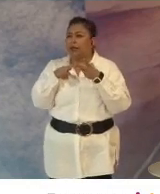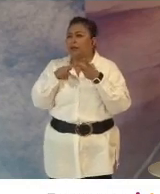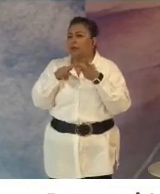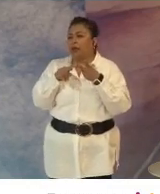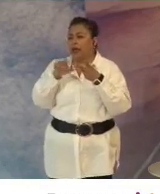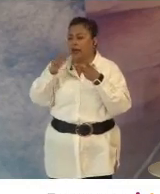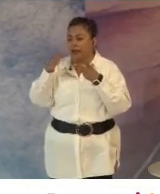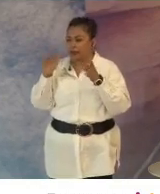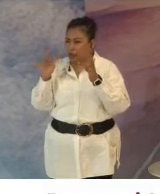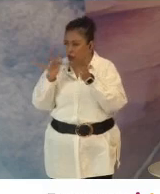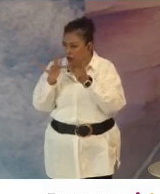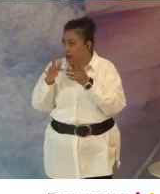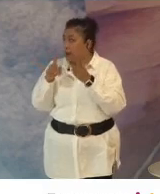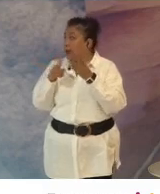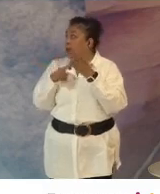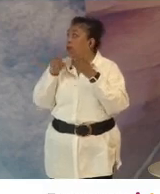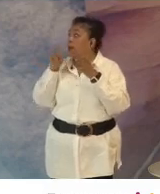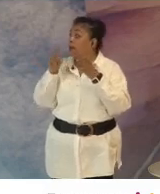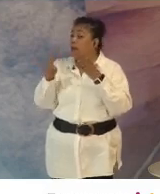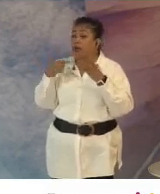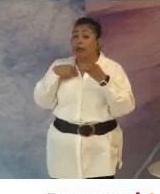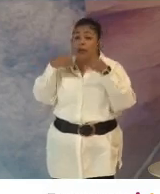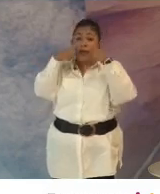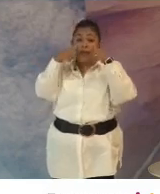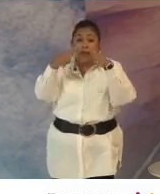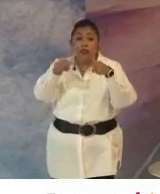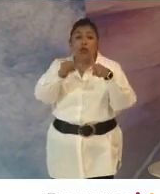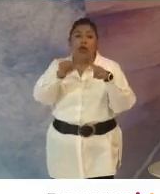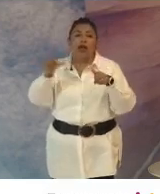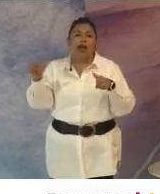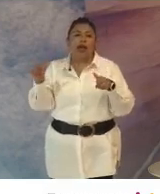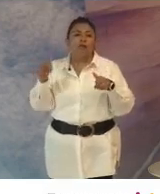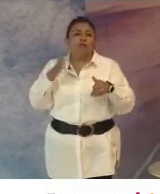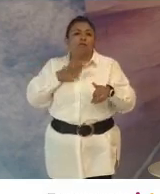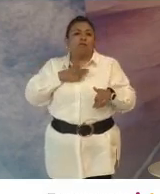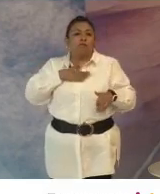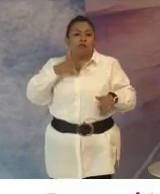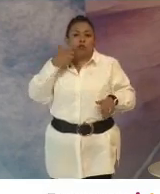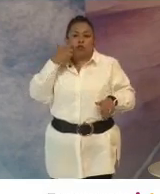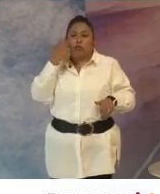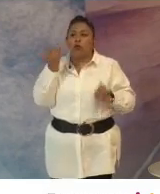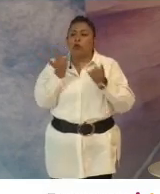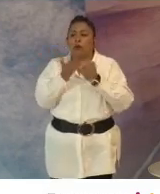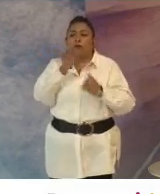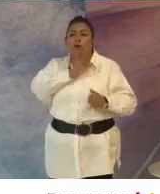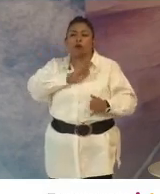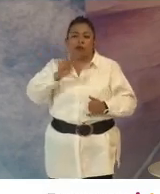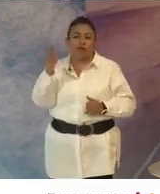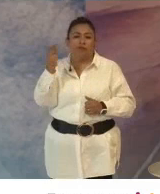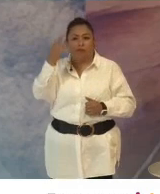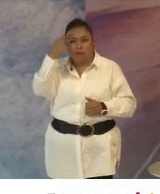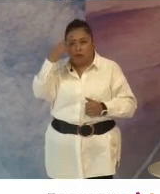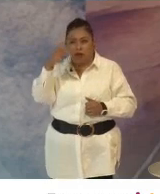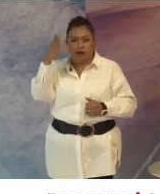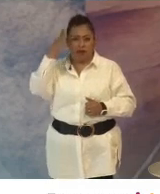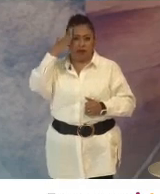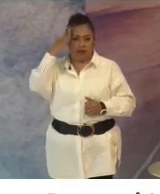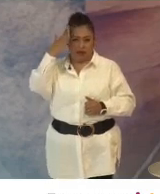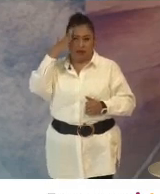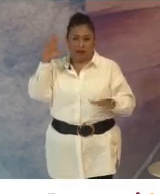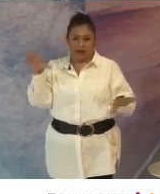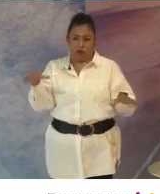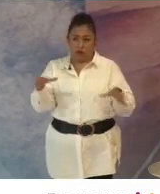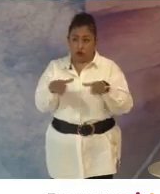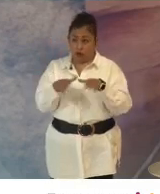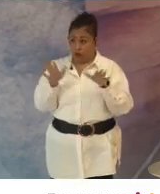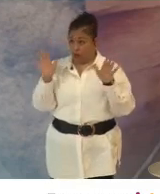colectiva, combinar la autoatención con la autointención y la capacidad necesaria para el liderazgo